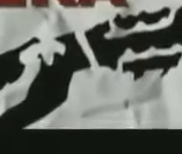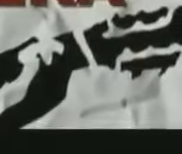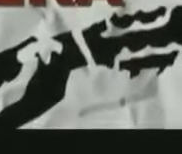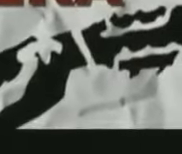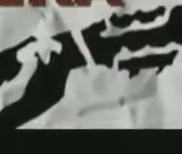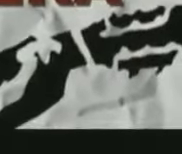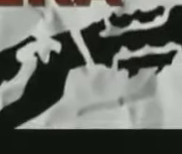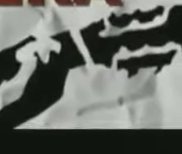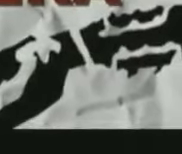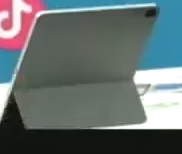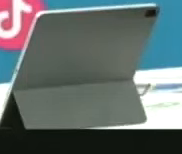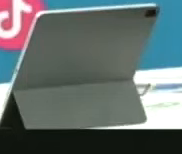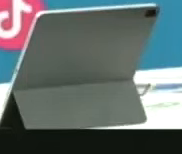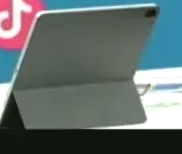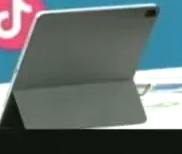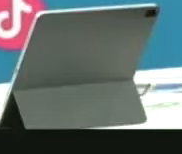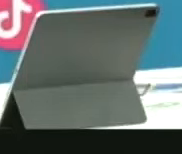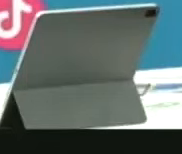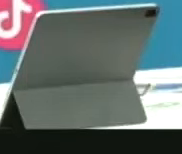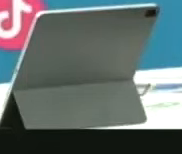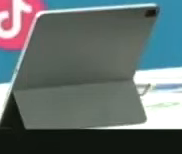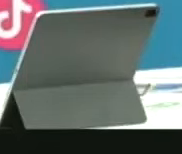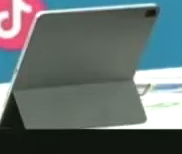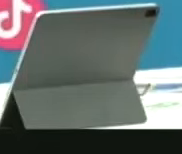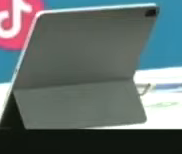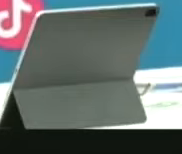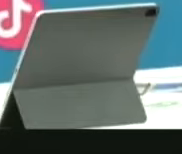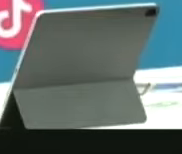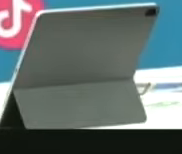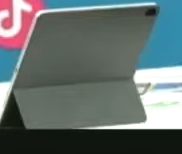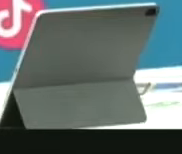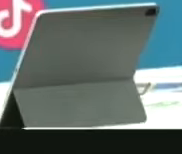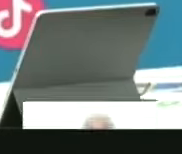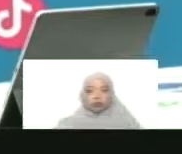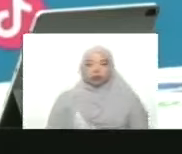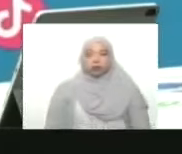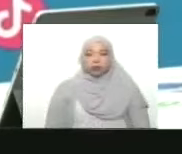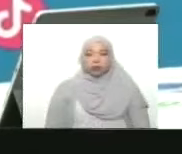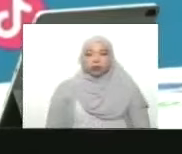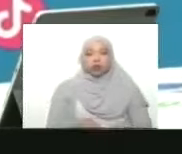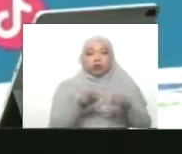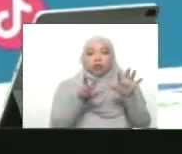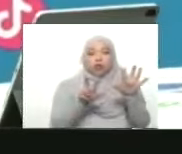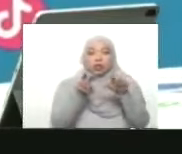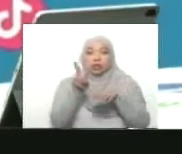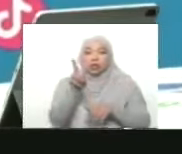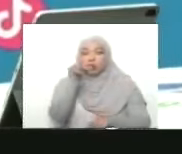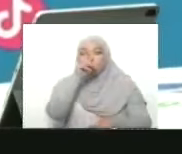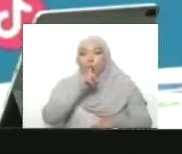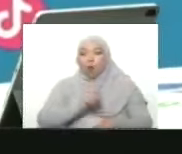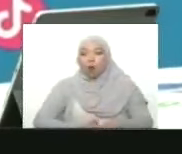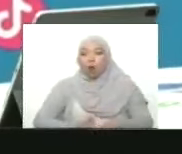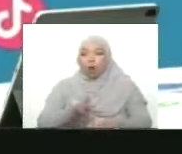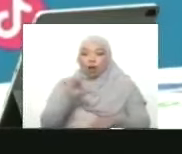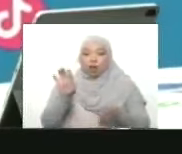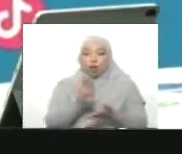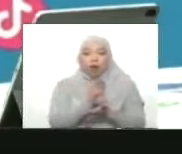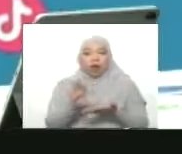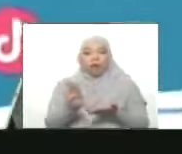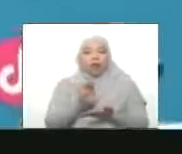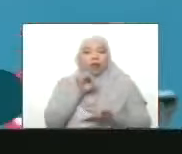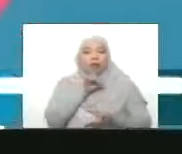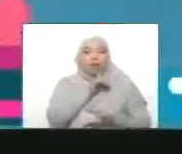pisen, la patria es el hombre. 82 años, bien cumplido, de nuestro gran Ali. Y por